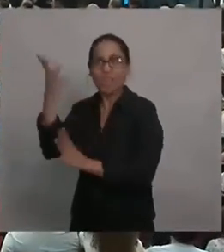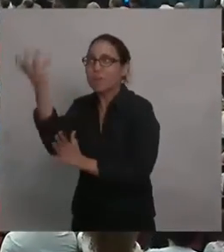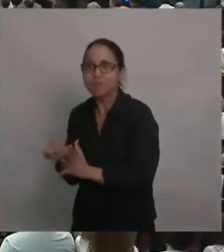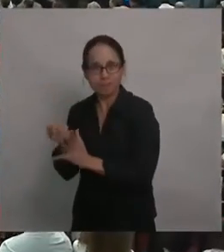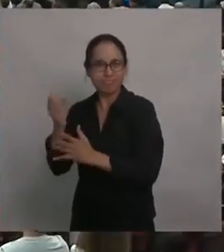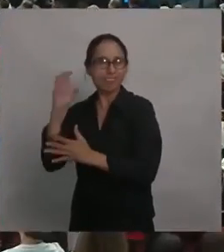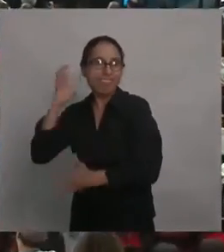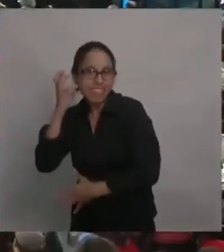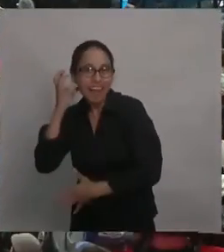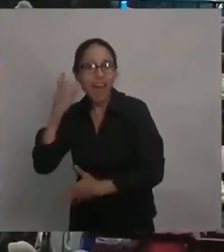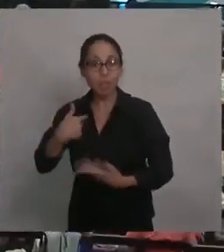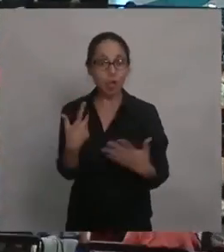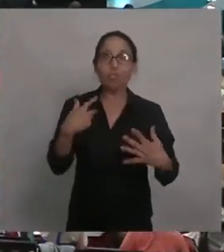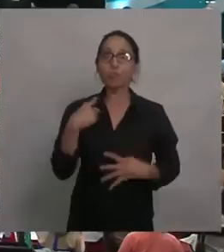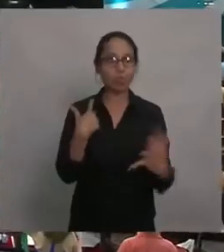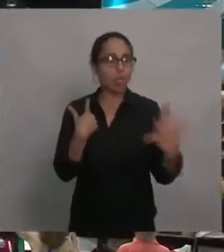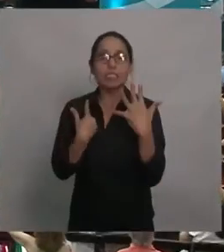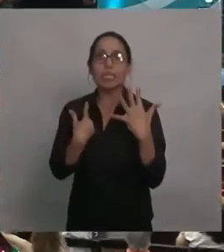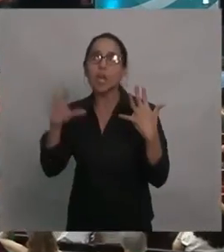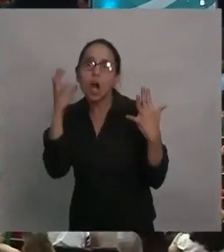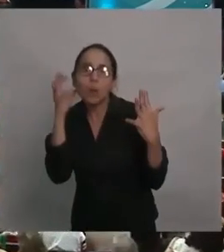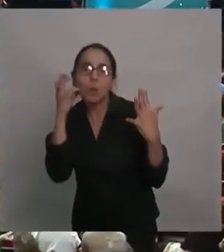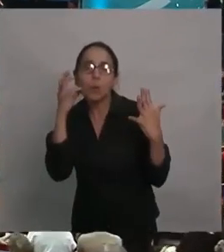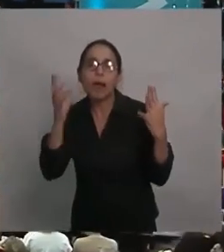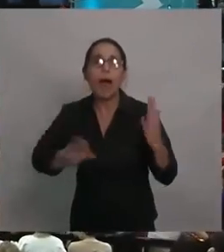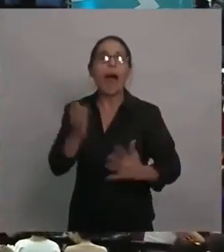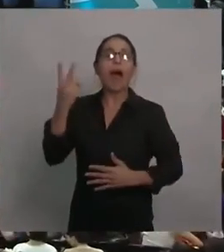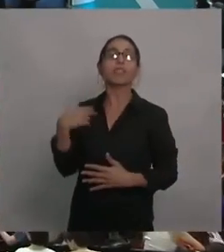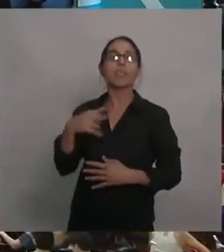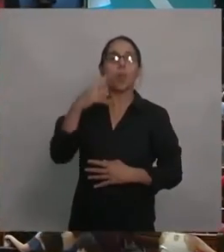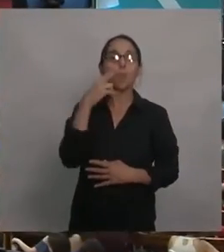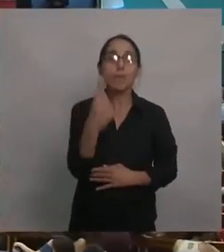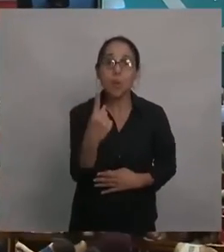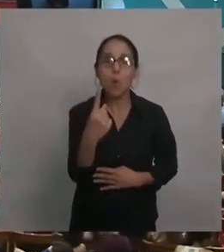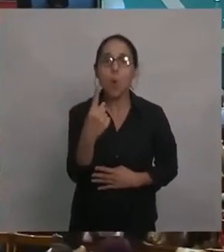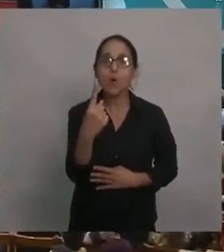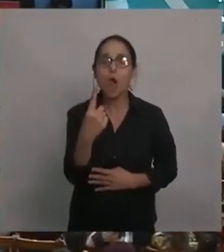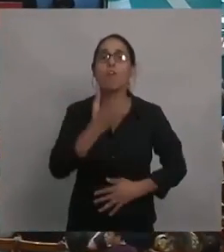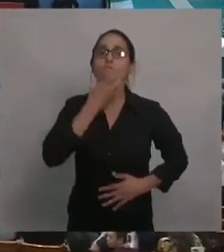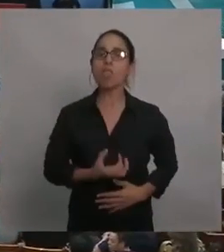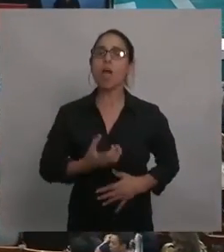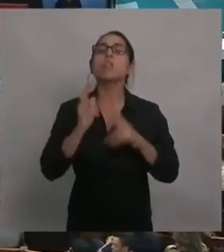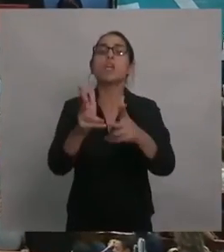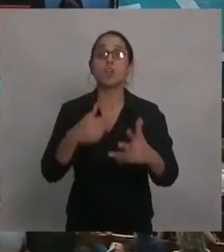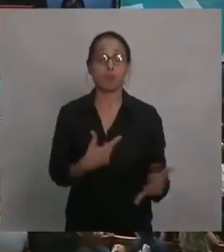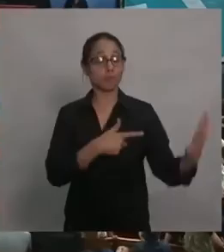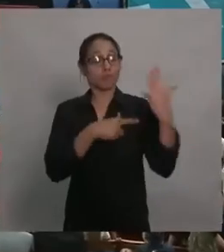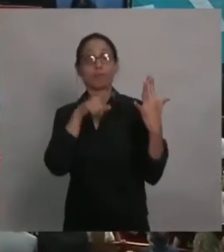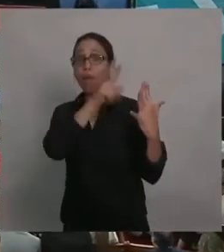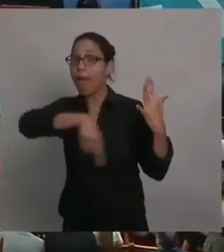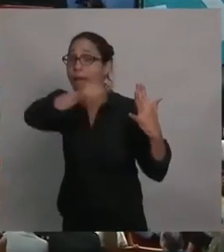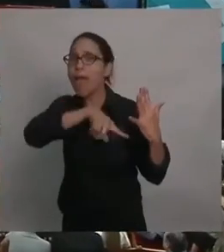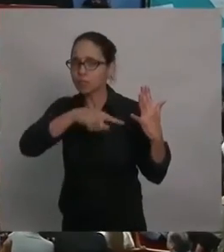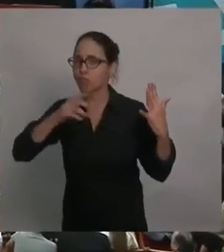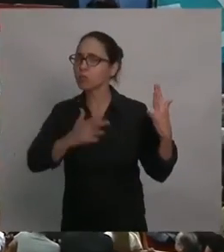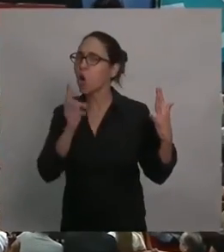celda escuchando ese discurso de Fidel del año 2001. Y él dijo: esos hombres tienen el valor para escuchar